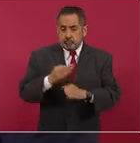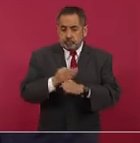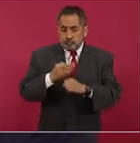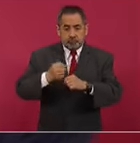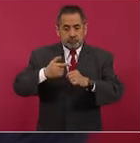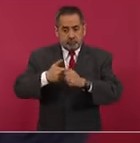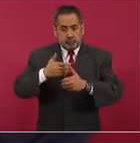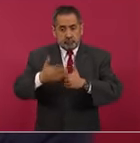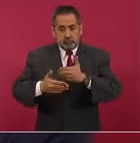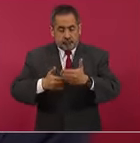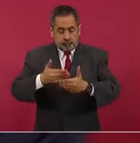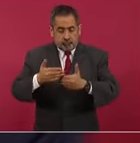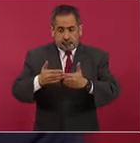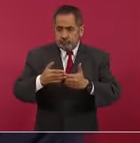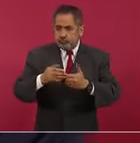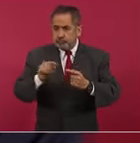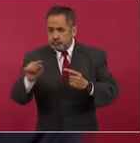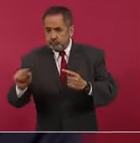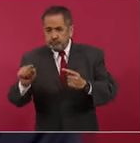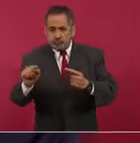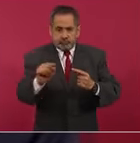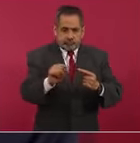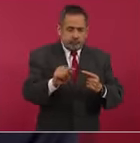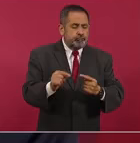avanzando en todos los terrenos.